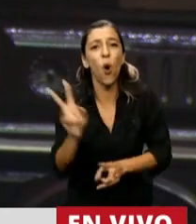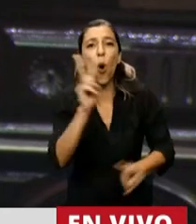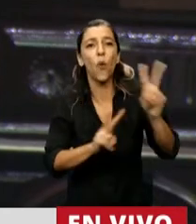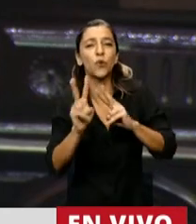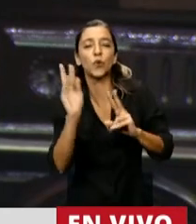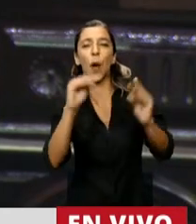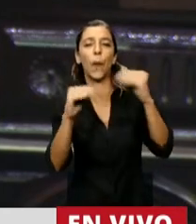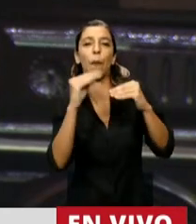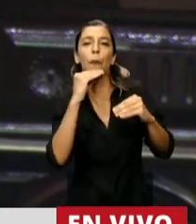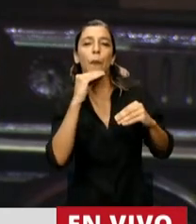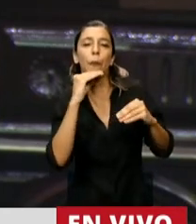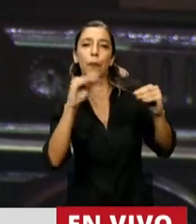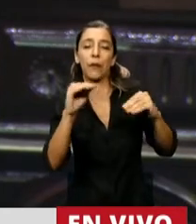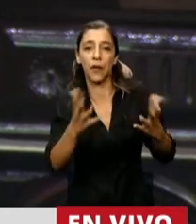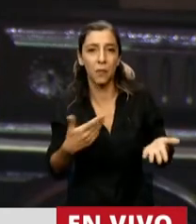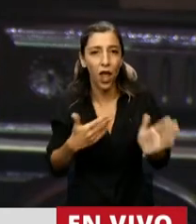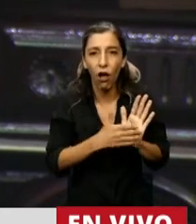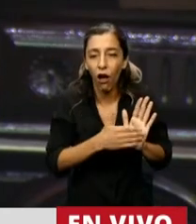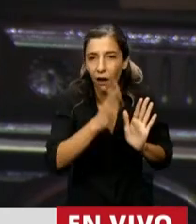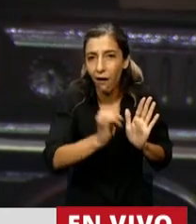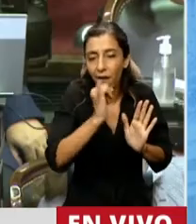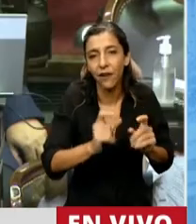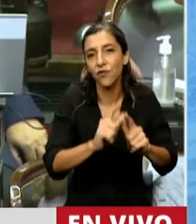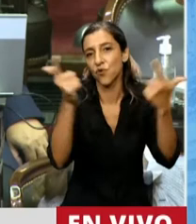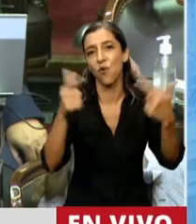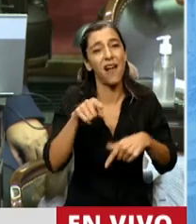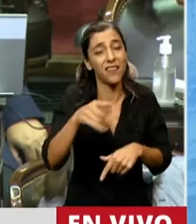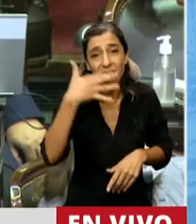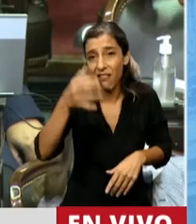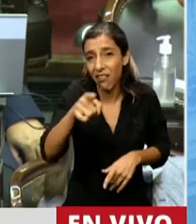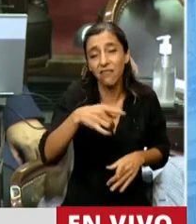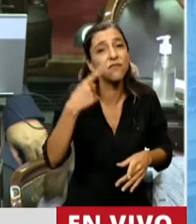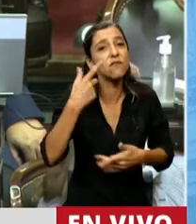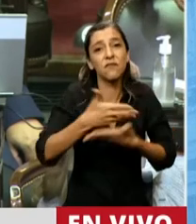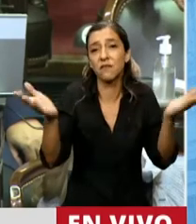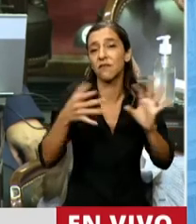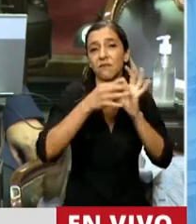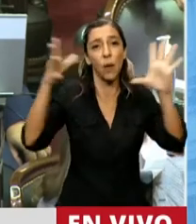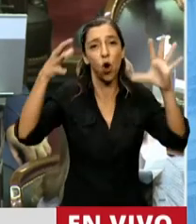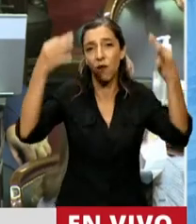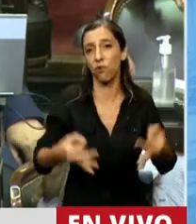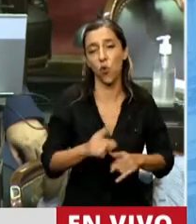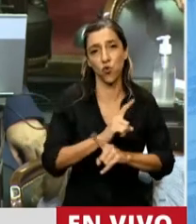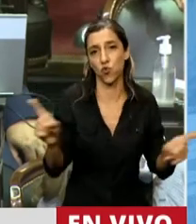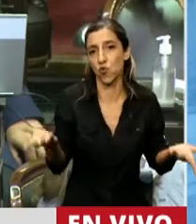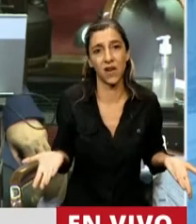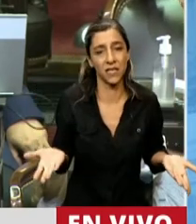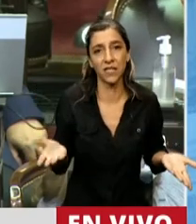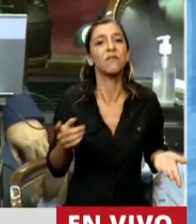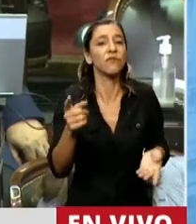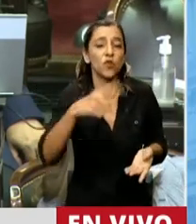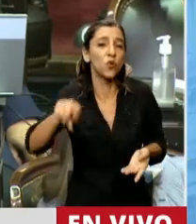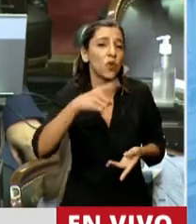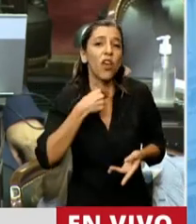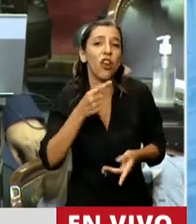de argumentos y su poco apego a la democracia. De alguna manera tienen alergia al desarrollo y eso es lo que nosotros vamos a